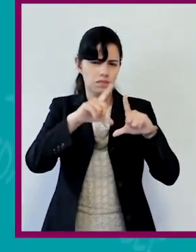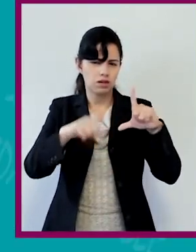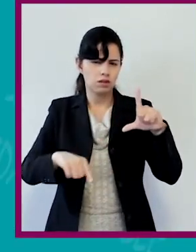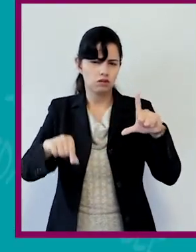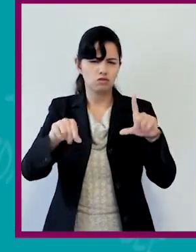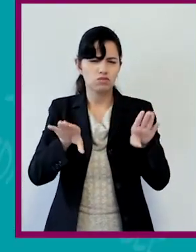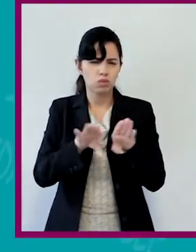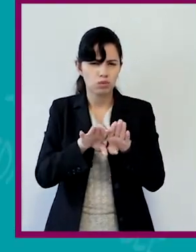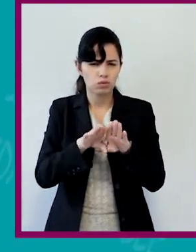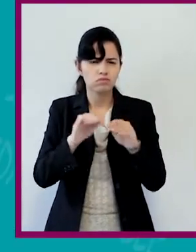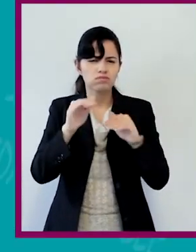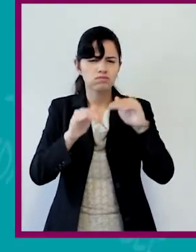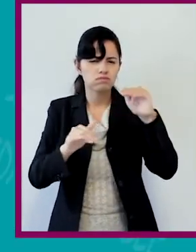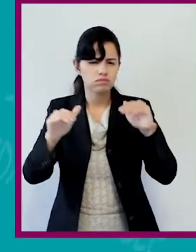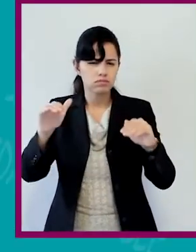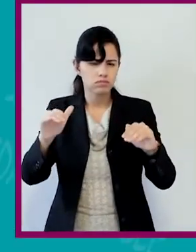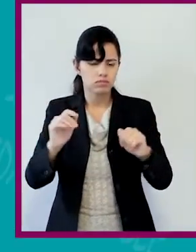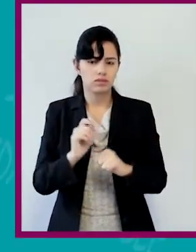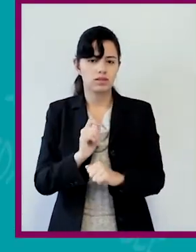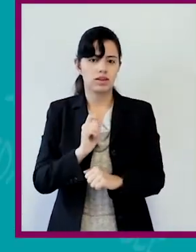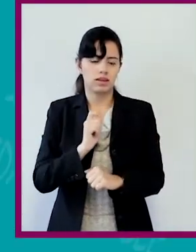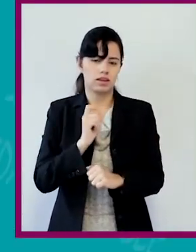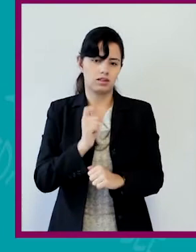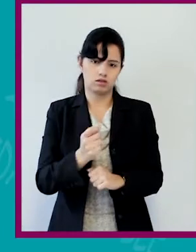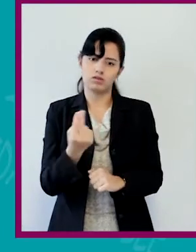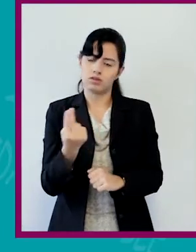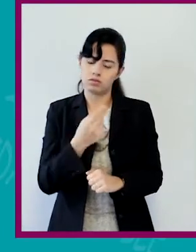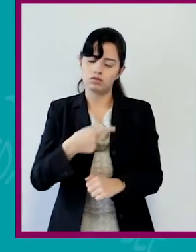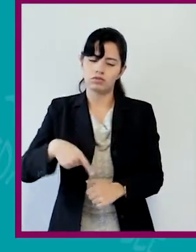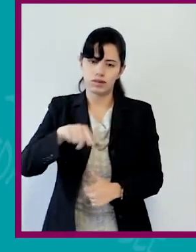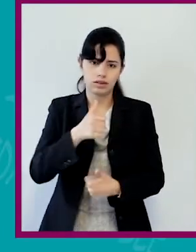lo que hay que luchar al revés de